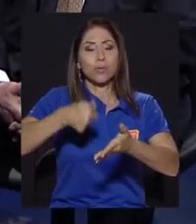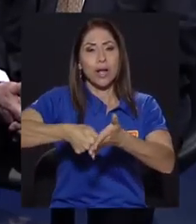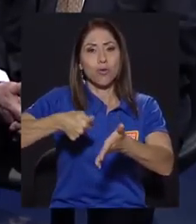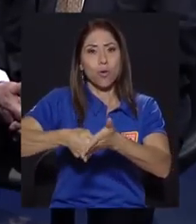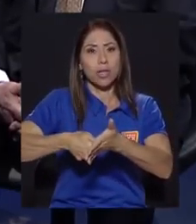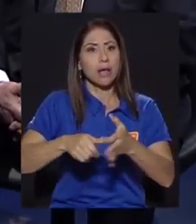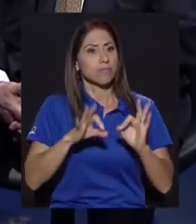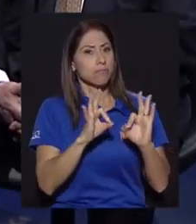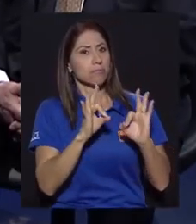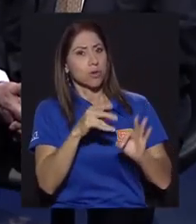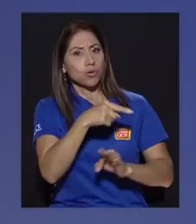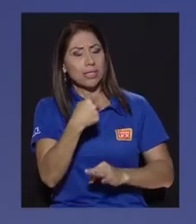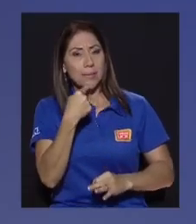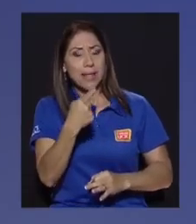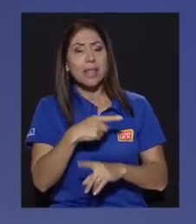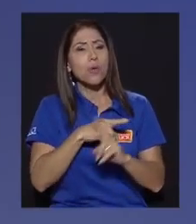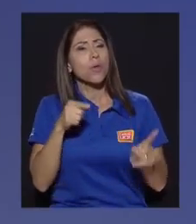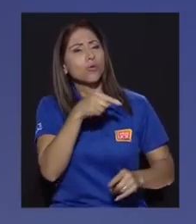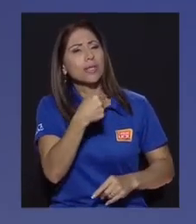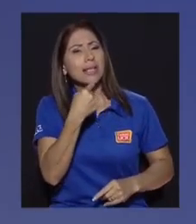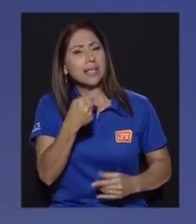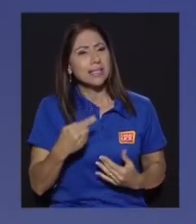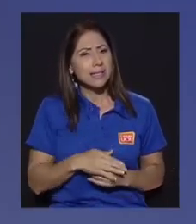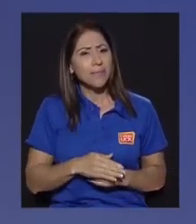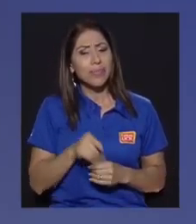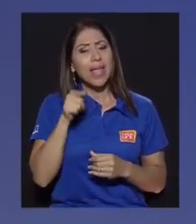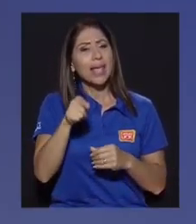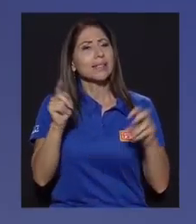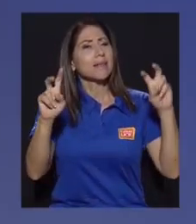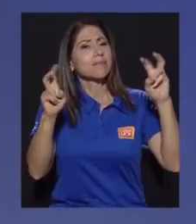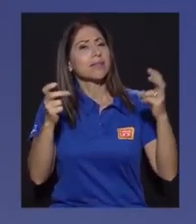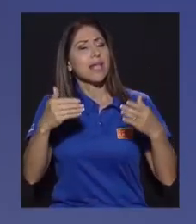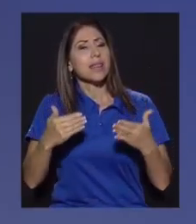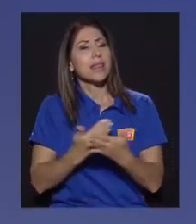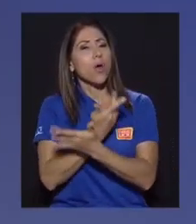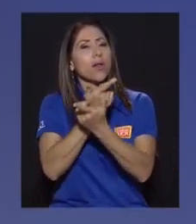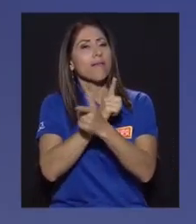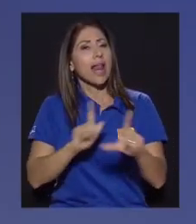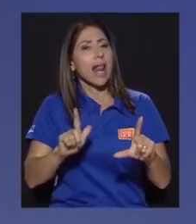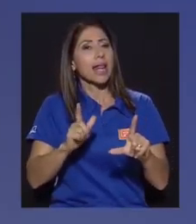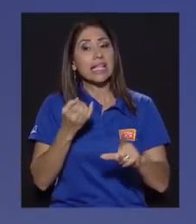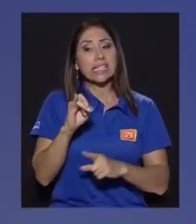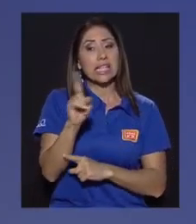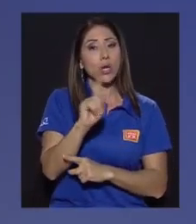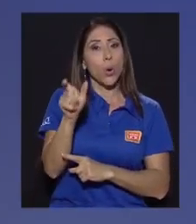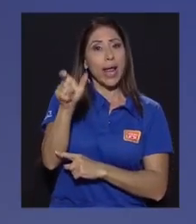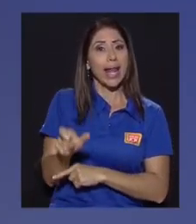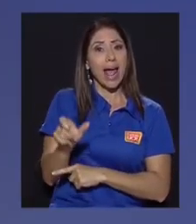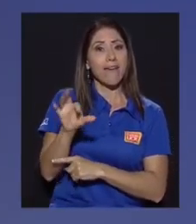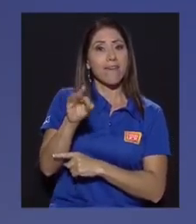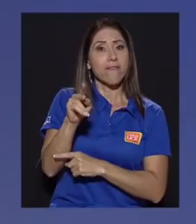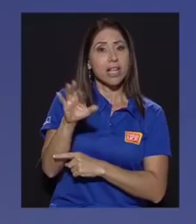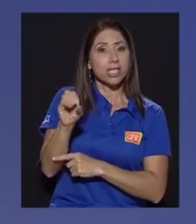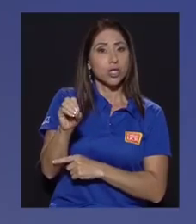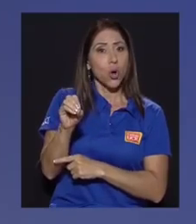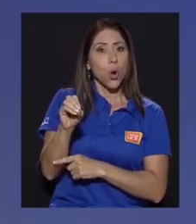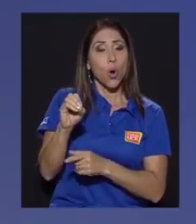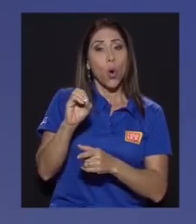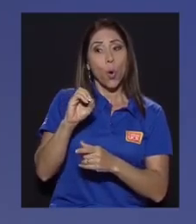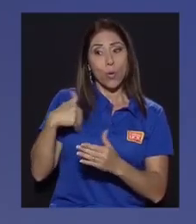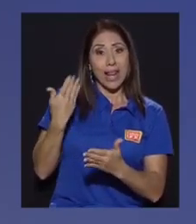planteando pero usted dice que ese factor neoliberal o sea si no era fabricio otro llegaba me puede